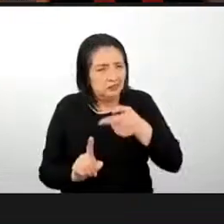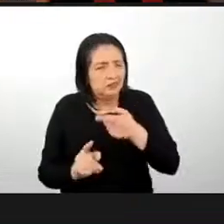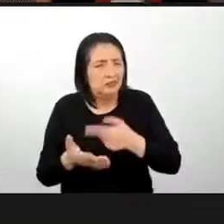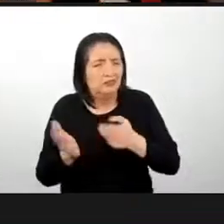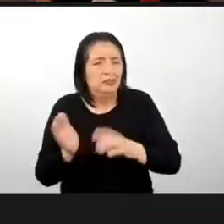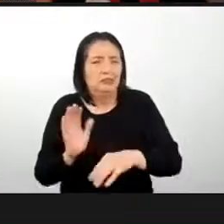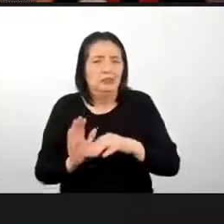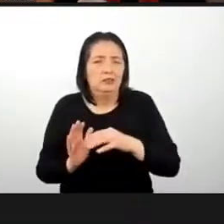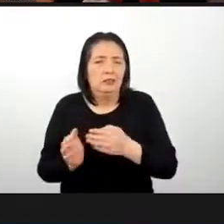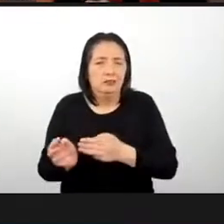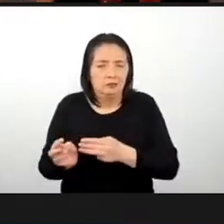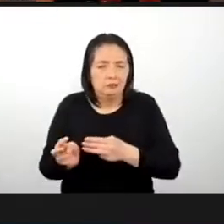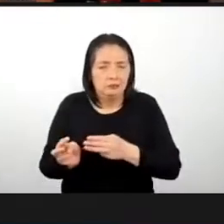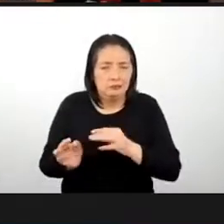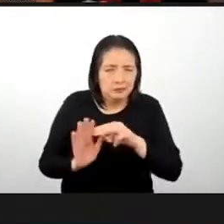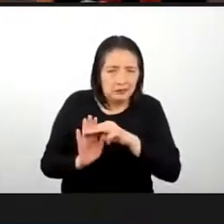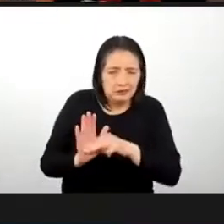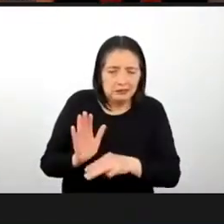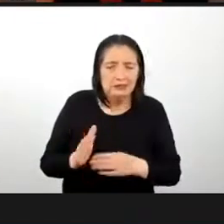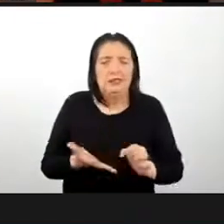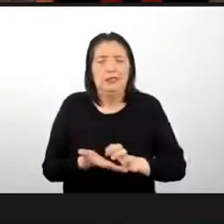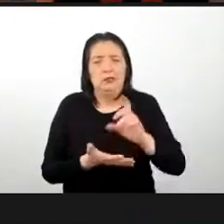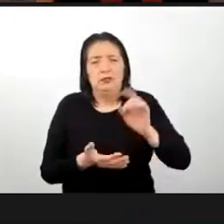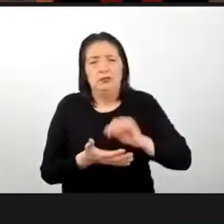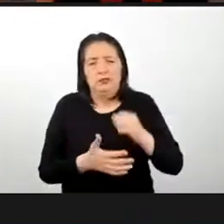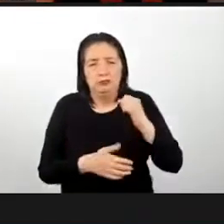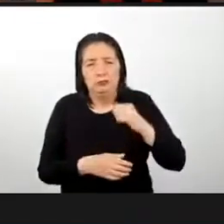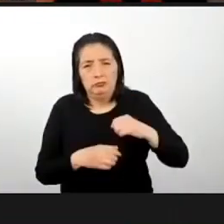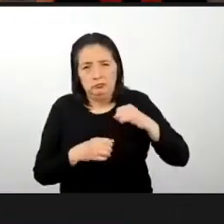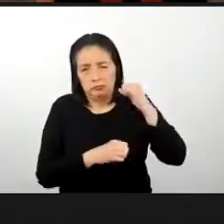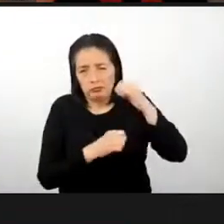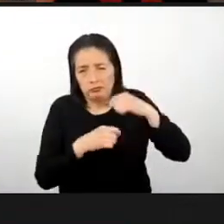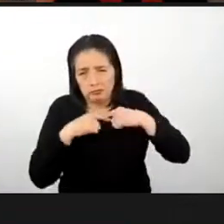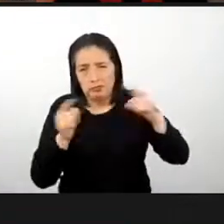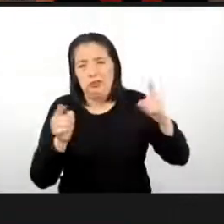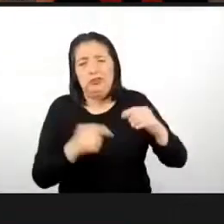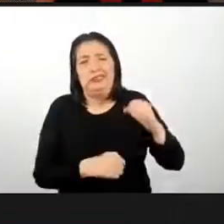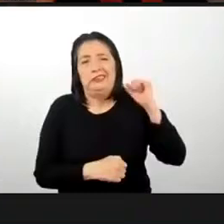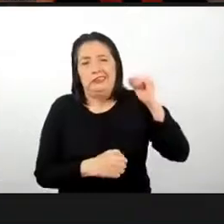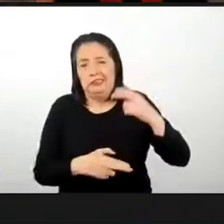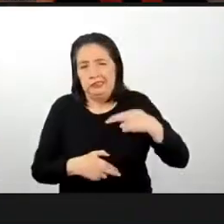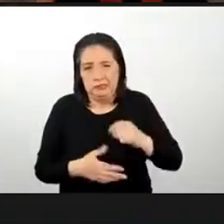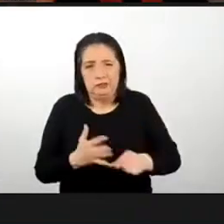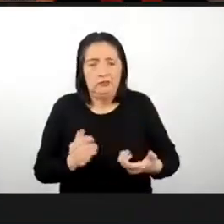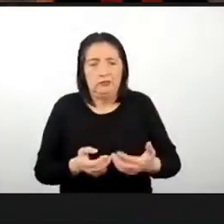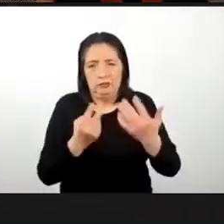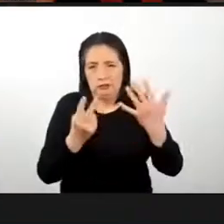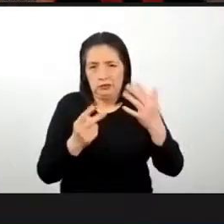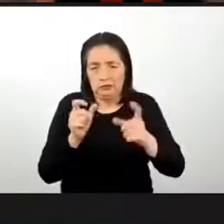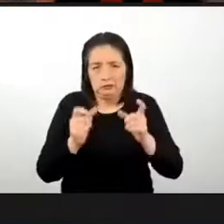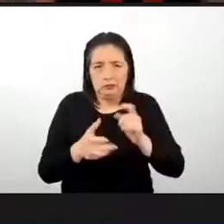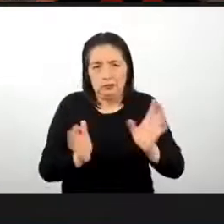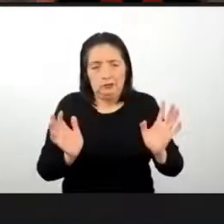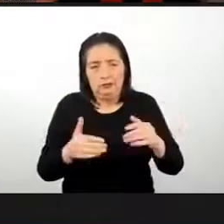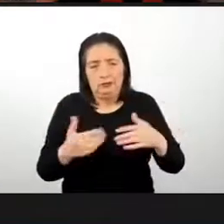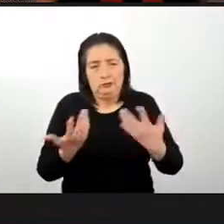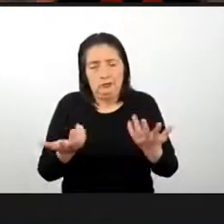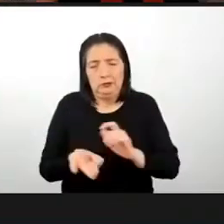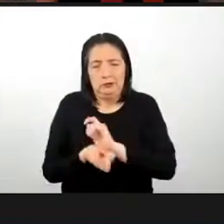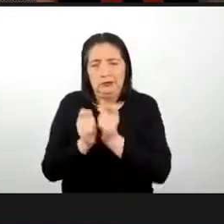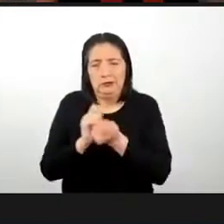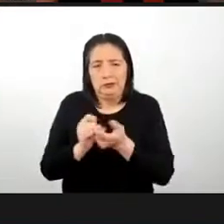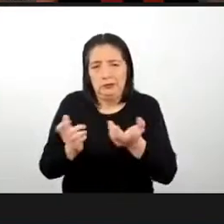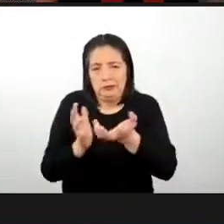medidas educativas, ¿no? Educativas de promoción de derechos, ¿no? Creo que la Corte Interamericana son 7 personas, no van a modificar